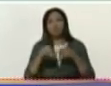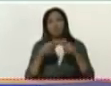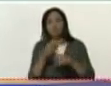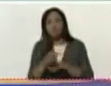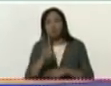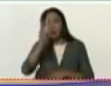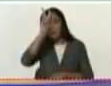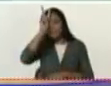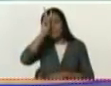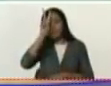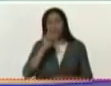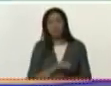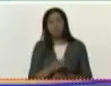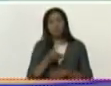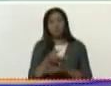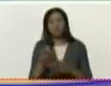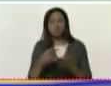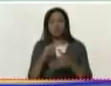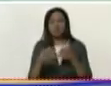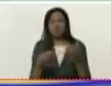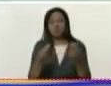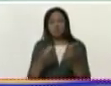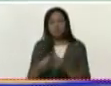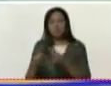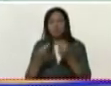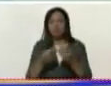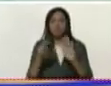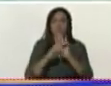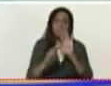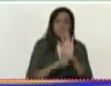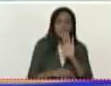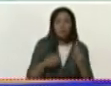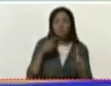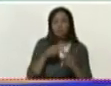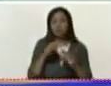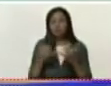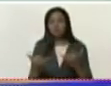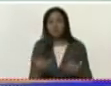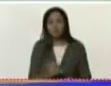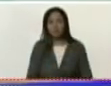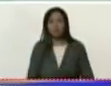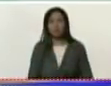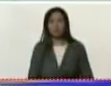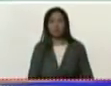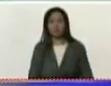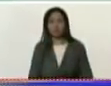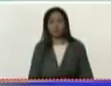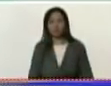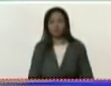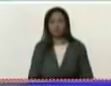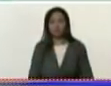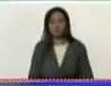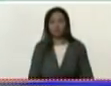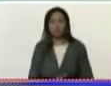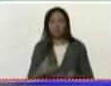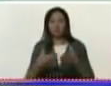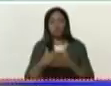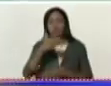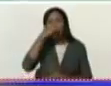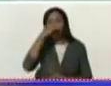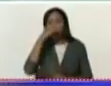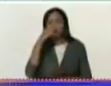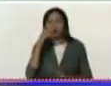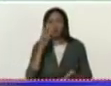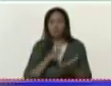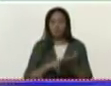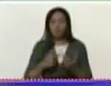Perú, en Perú recibieron dinero, instrucciones directamente de grupos terroristas avalados